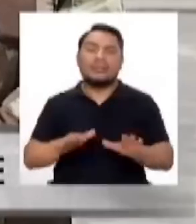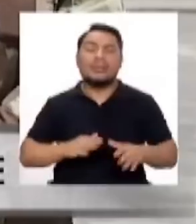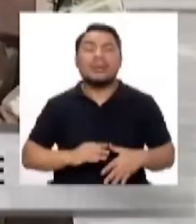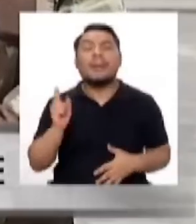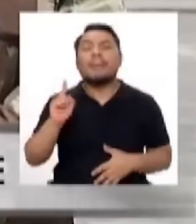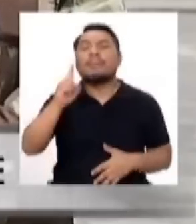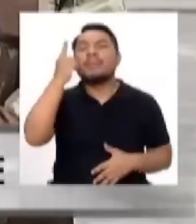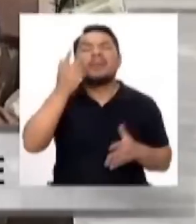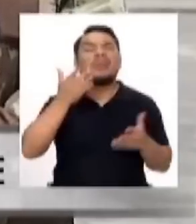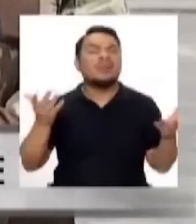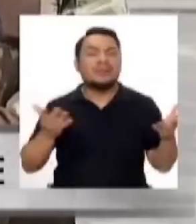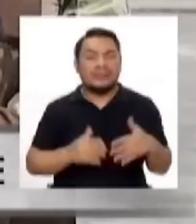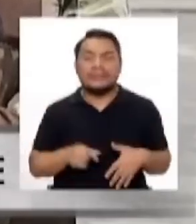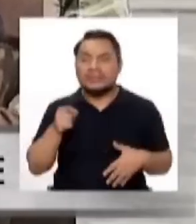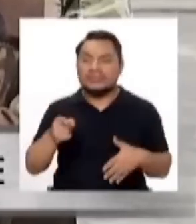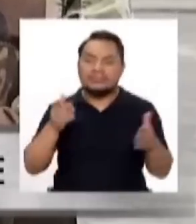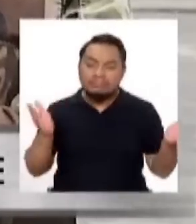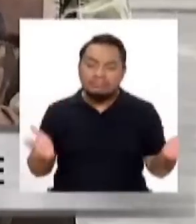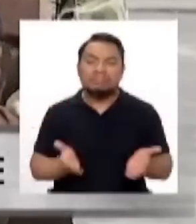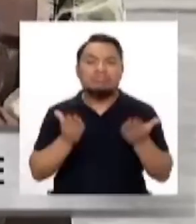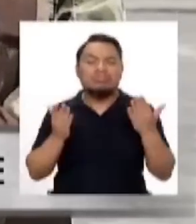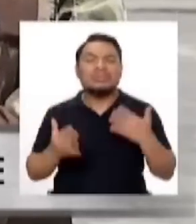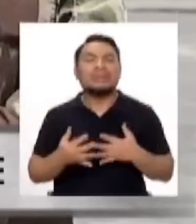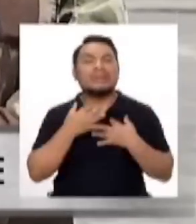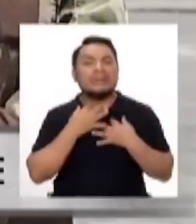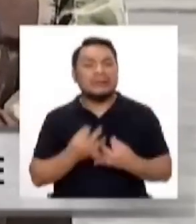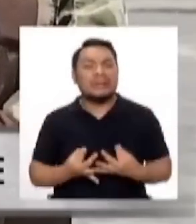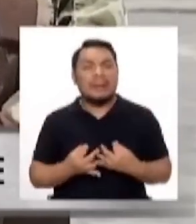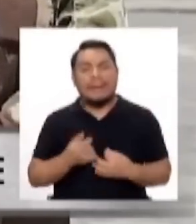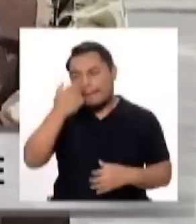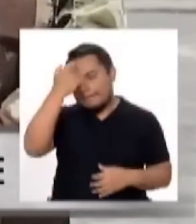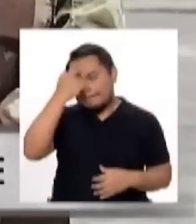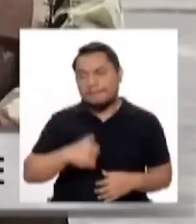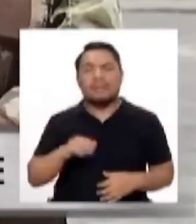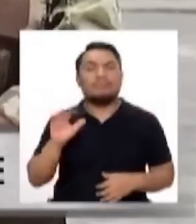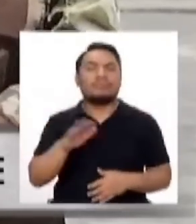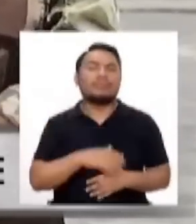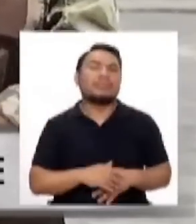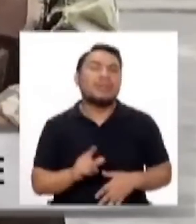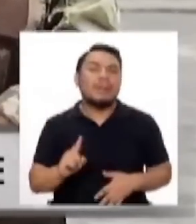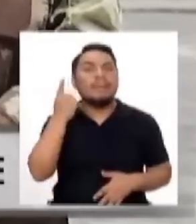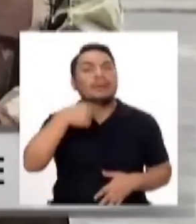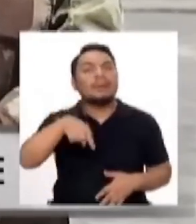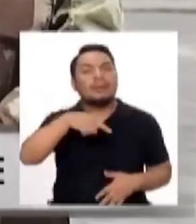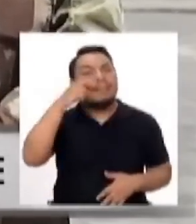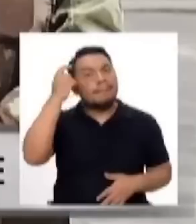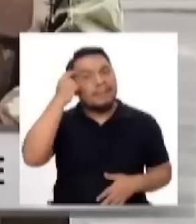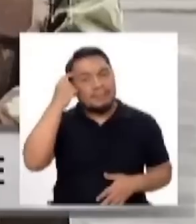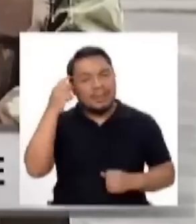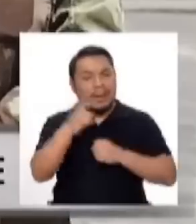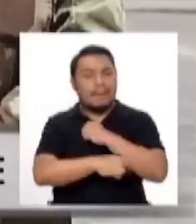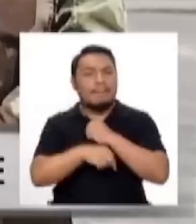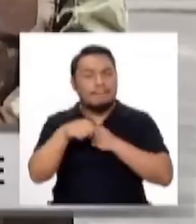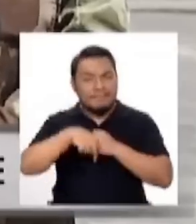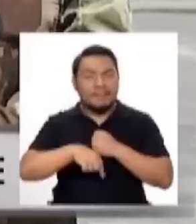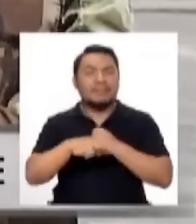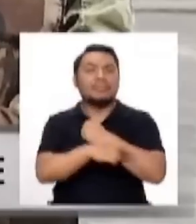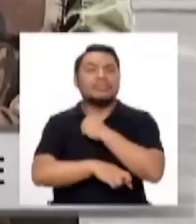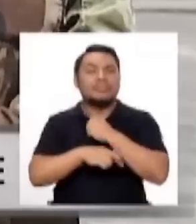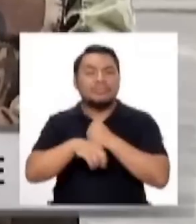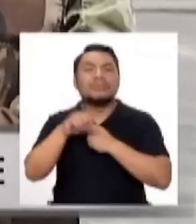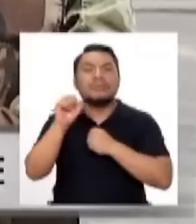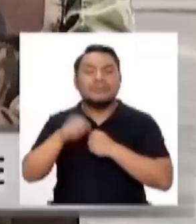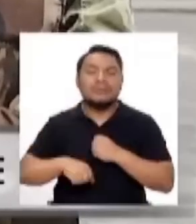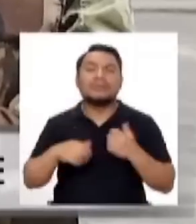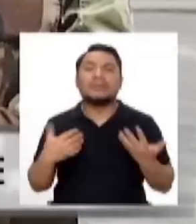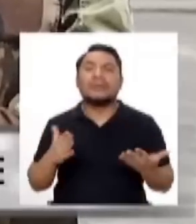primero, de impulsar intereses personales. Primero pensemos en nuestra patria, y nuestra patria nos